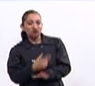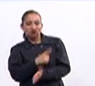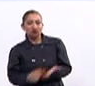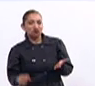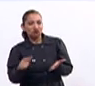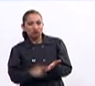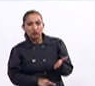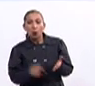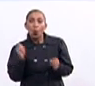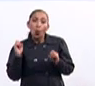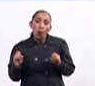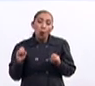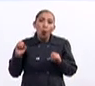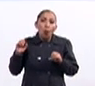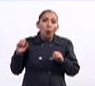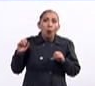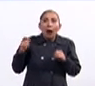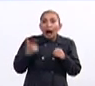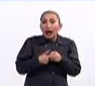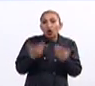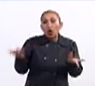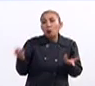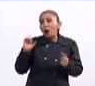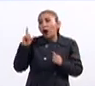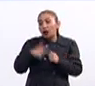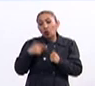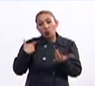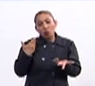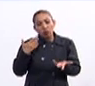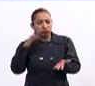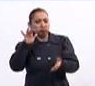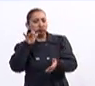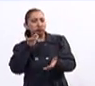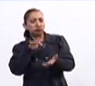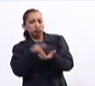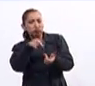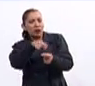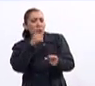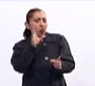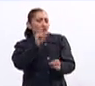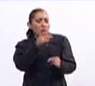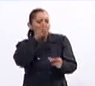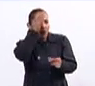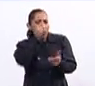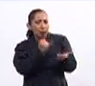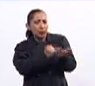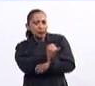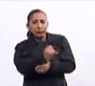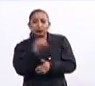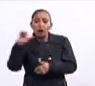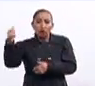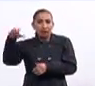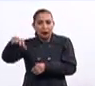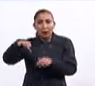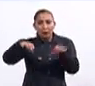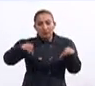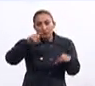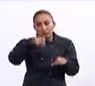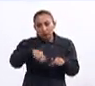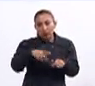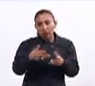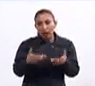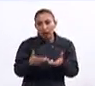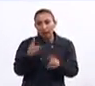algunas, no sé, interponer algunos recursos para, por lo menos, si no es por otra instancia, que esa misma instancia lo